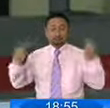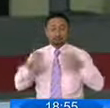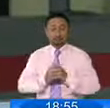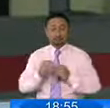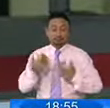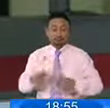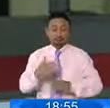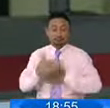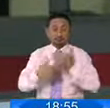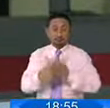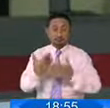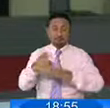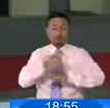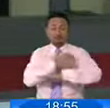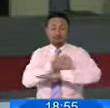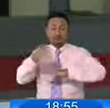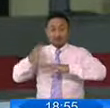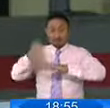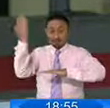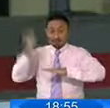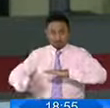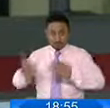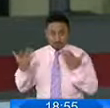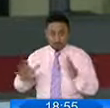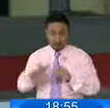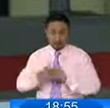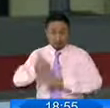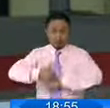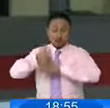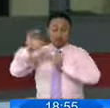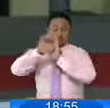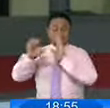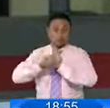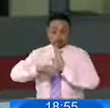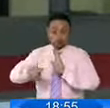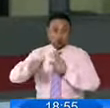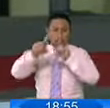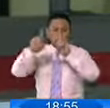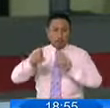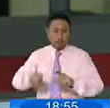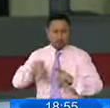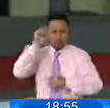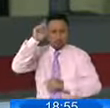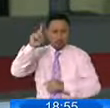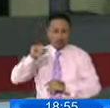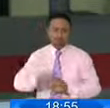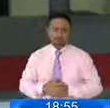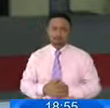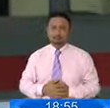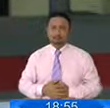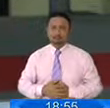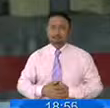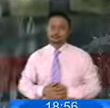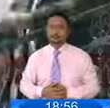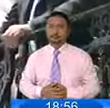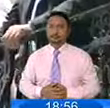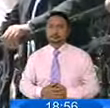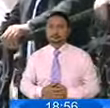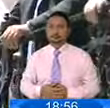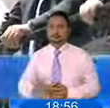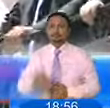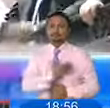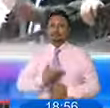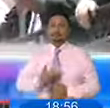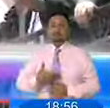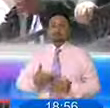habría excedido el plazo que tenía la Corte Constitucional para pronunciarse sobre las preguntas entregadas por el gobierno. El presidente de la